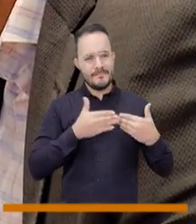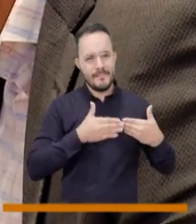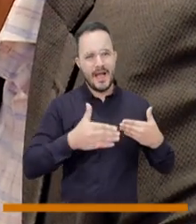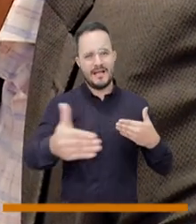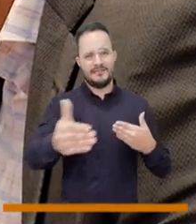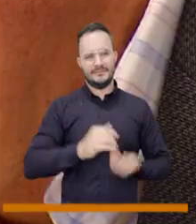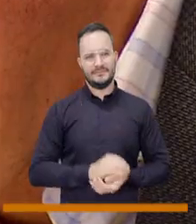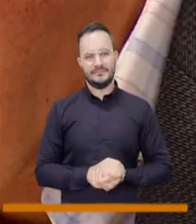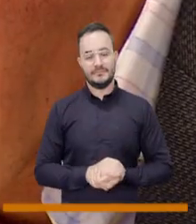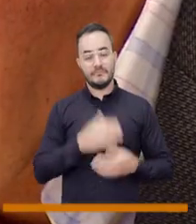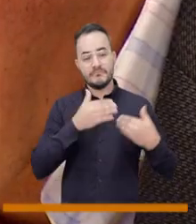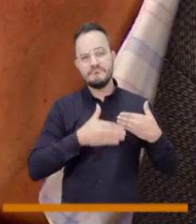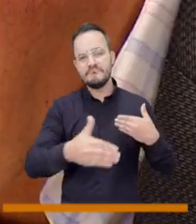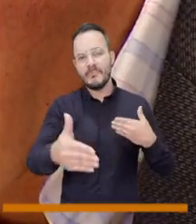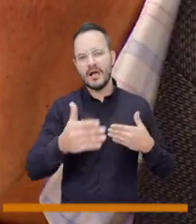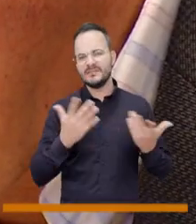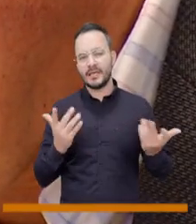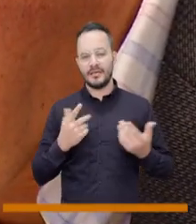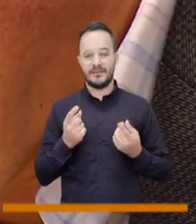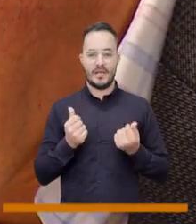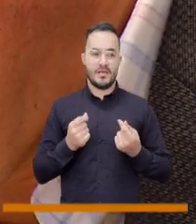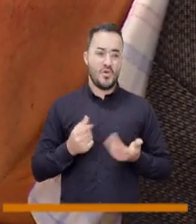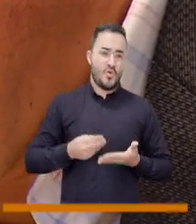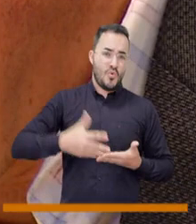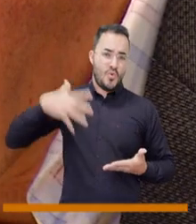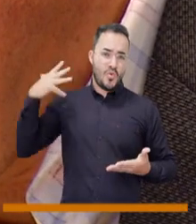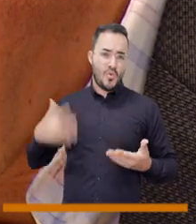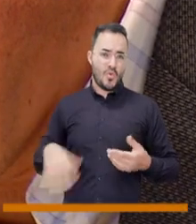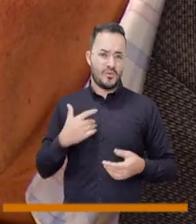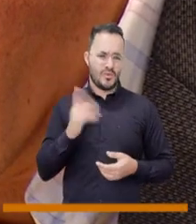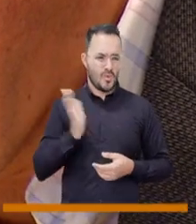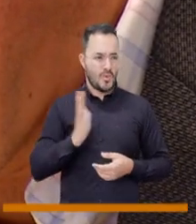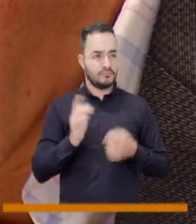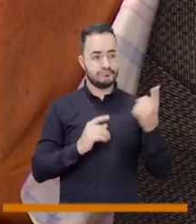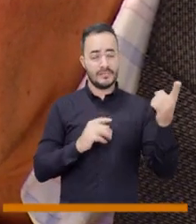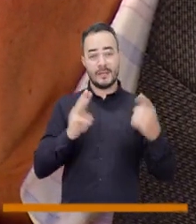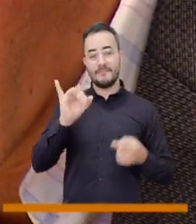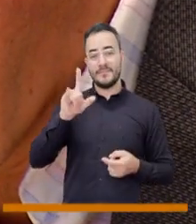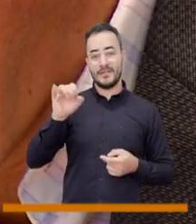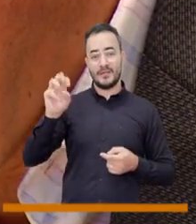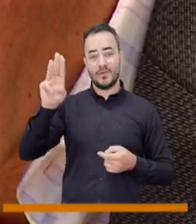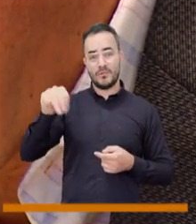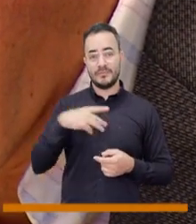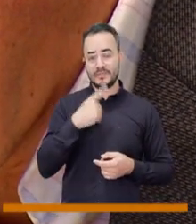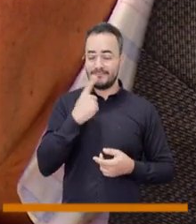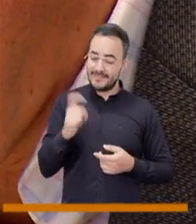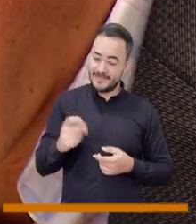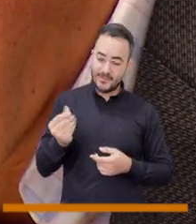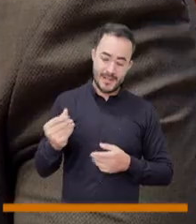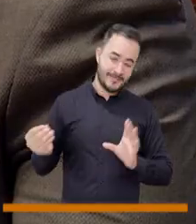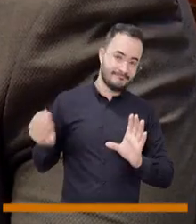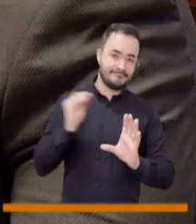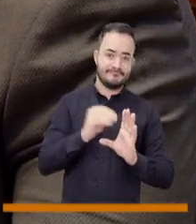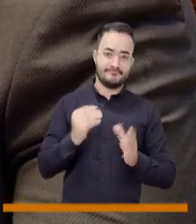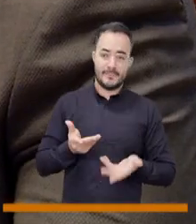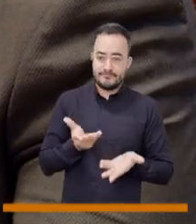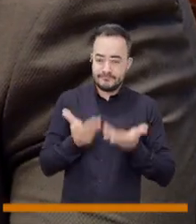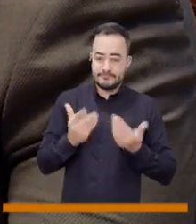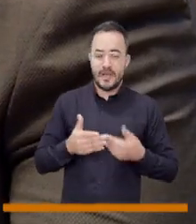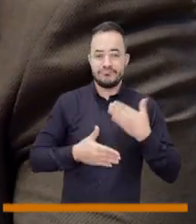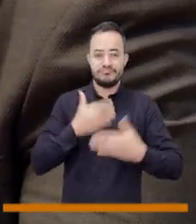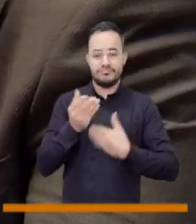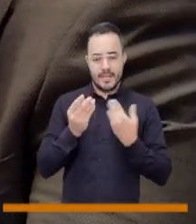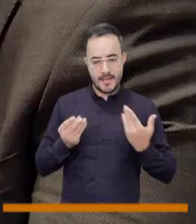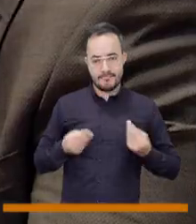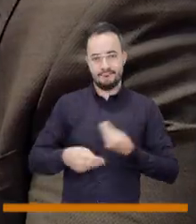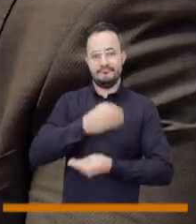del patrimonio público, pero no a altos costos, como es lo que quiere Millicom. Quiere que se invierta un gran dinero, o sea, que se